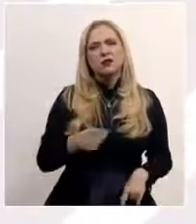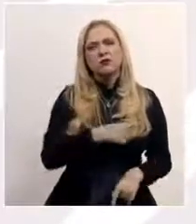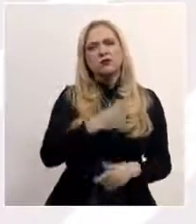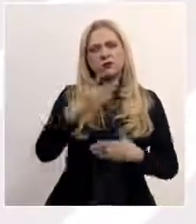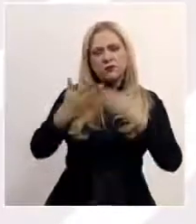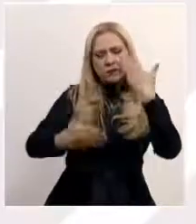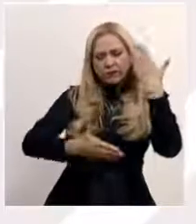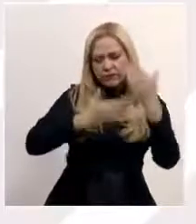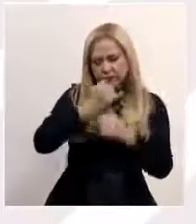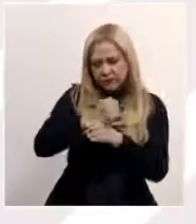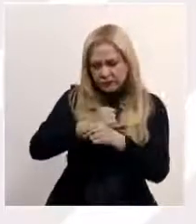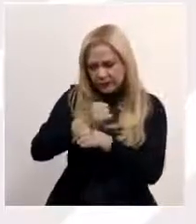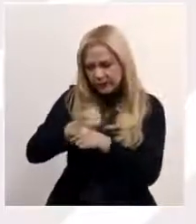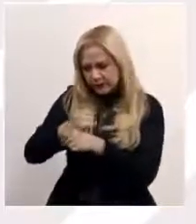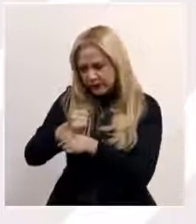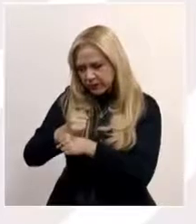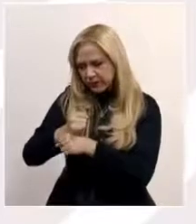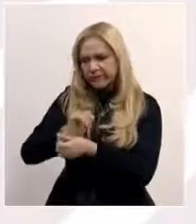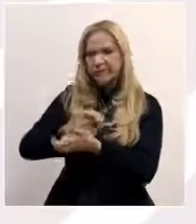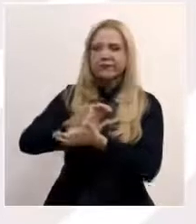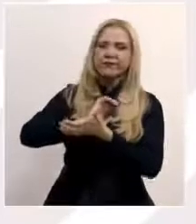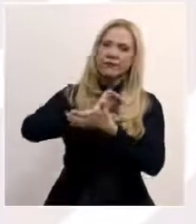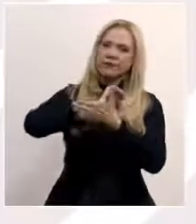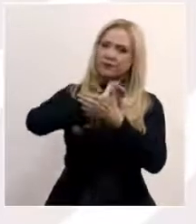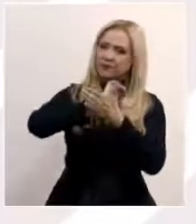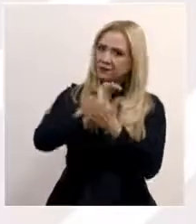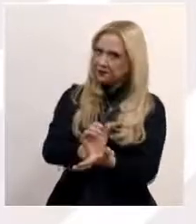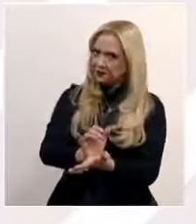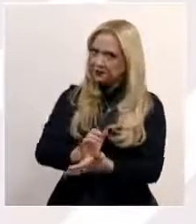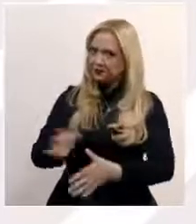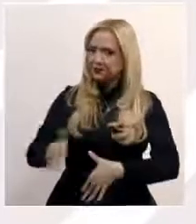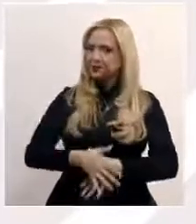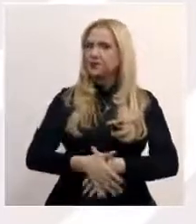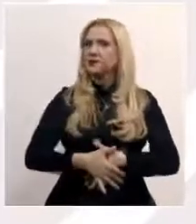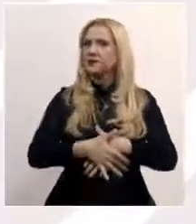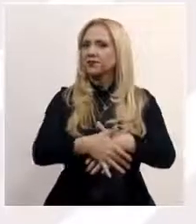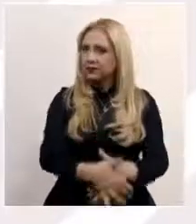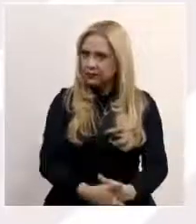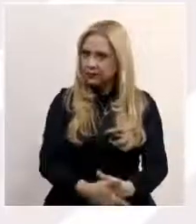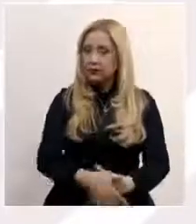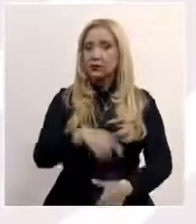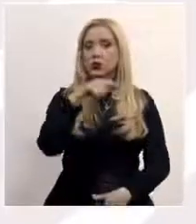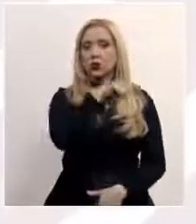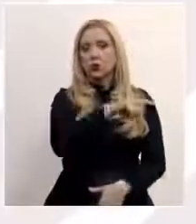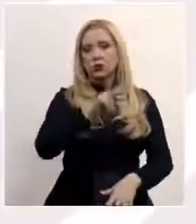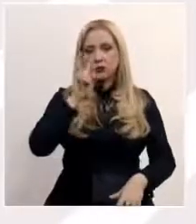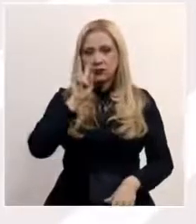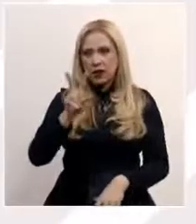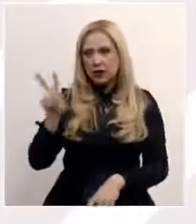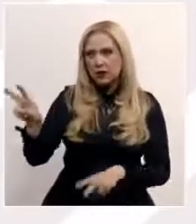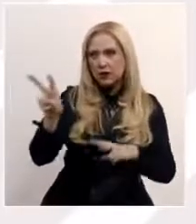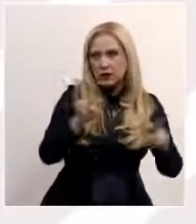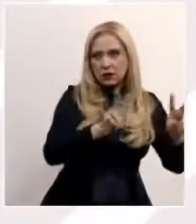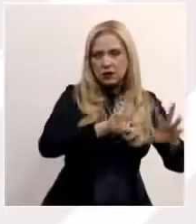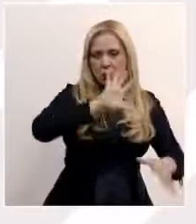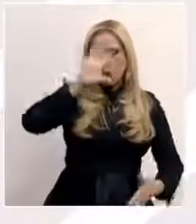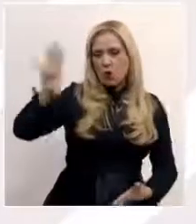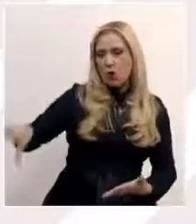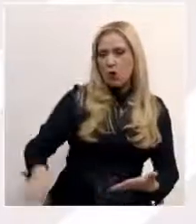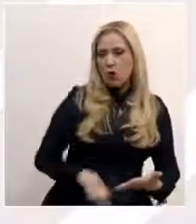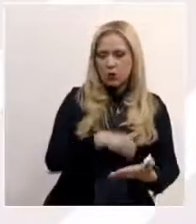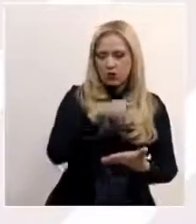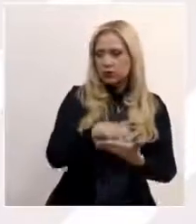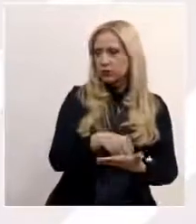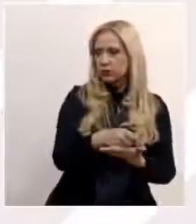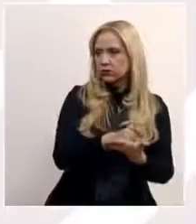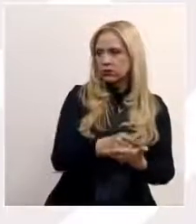bien ustedes hablan de discriminación por embarazo, ¿no? Porque justo ustedes engloban todas estas prácticas. Entonces, me gustaría, Valeria,